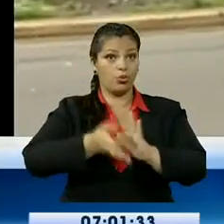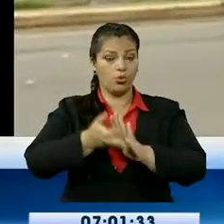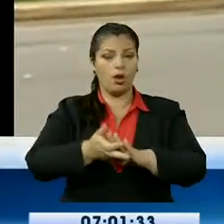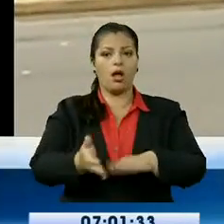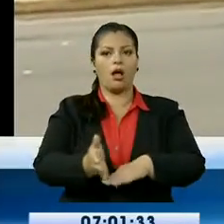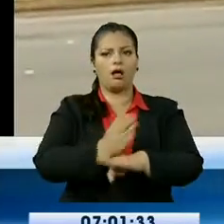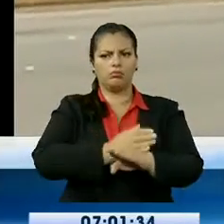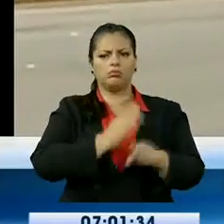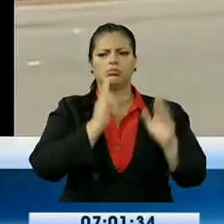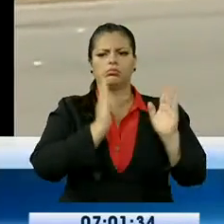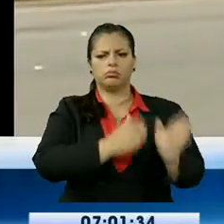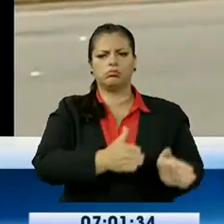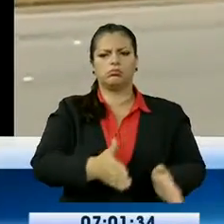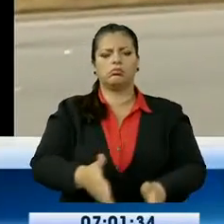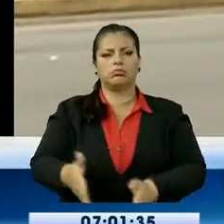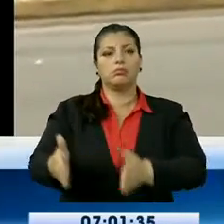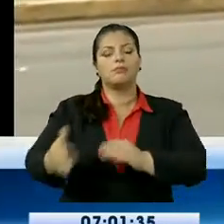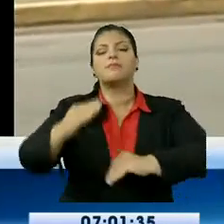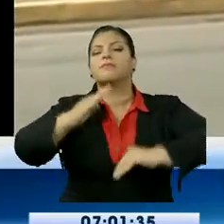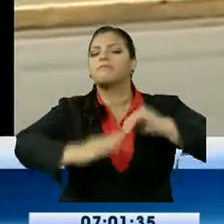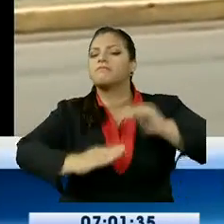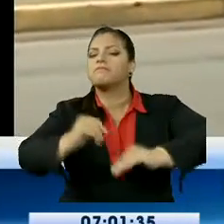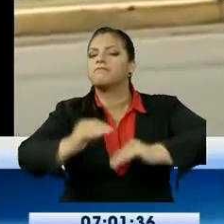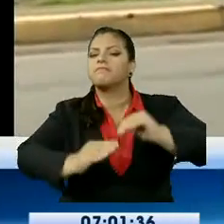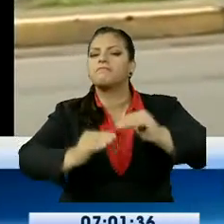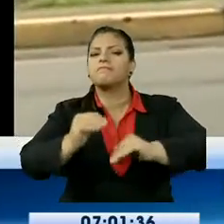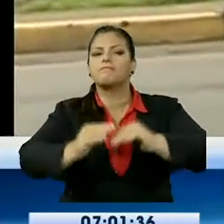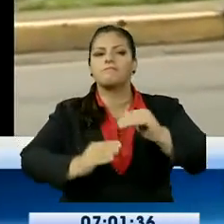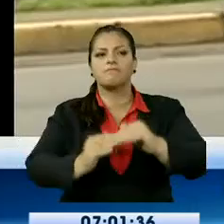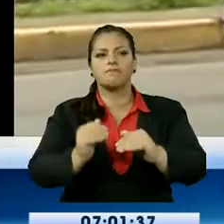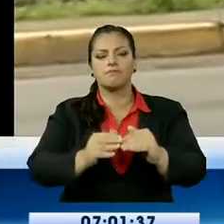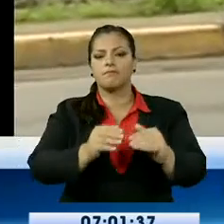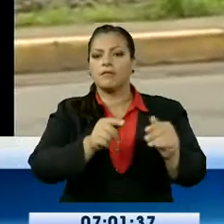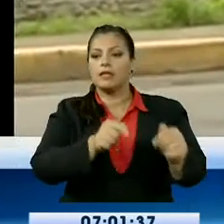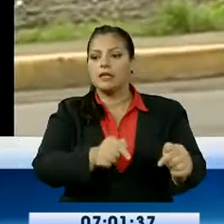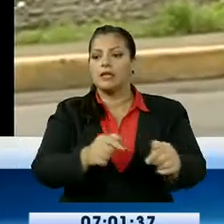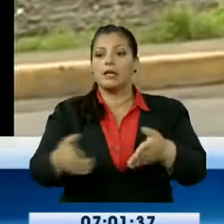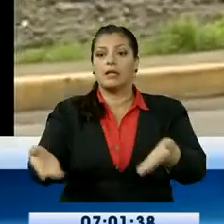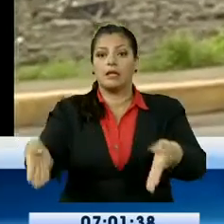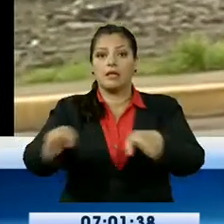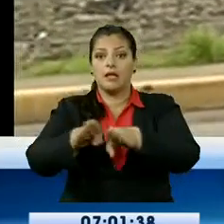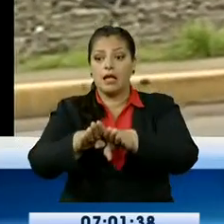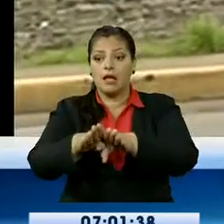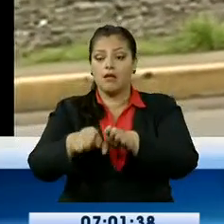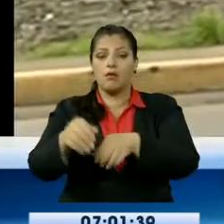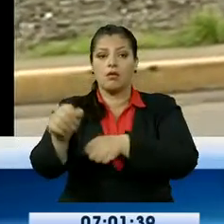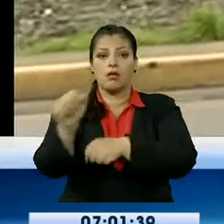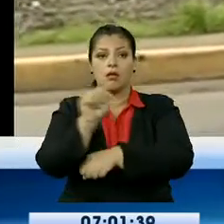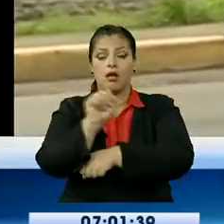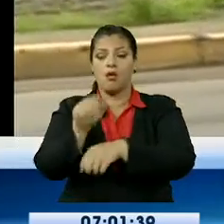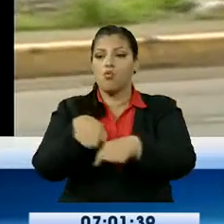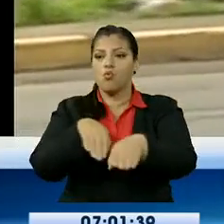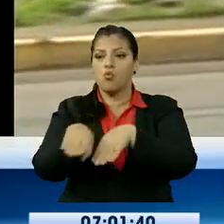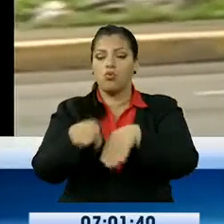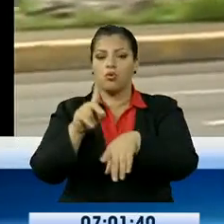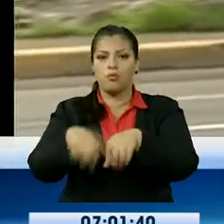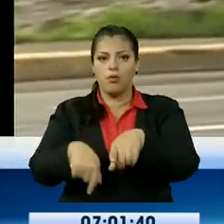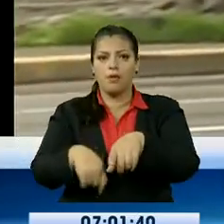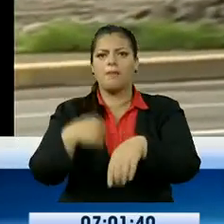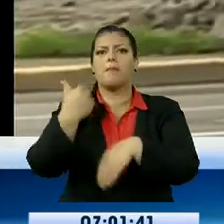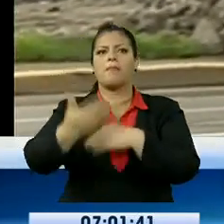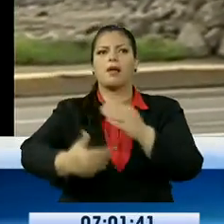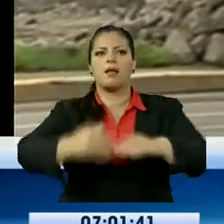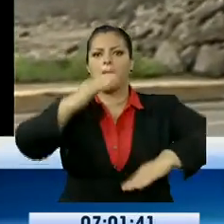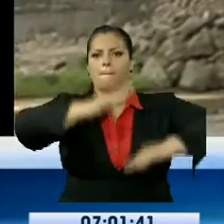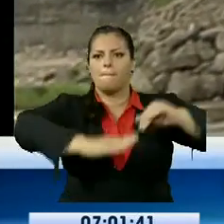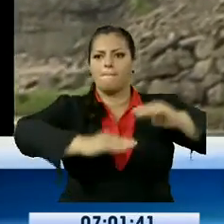proceso de la distribución del tráfico durante el proceso de ejecución de obra, ¿no? Es decir, actualmente los vehículos que